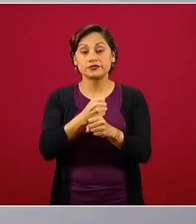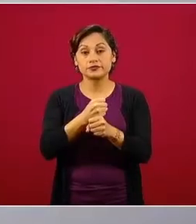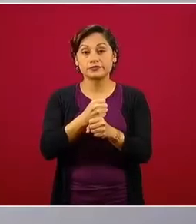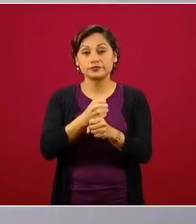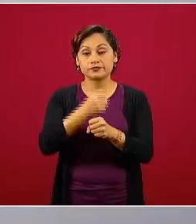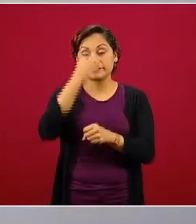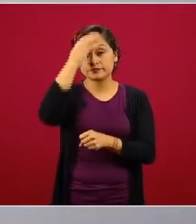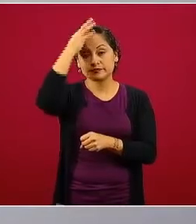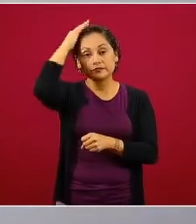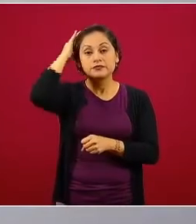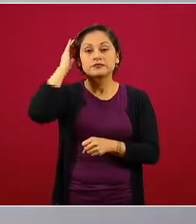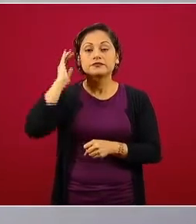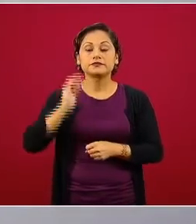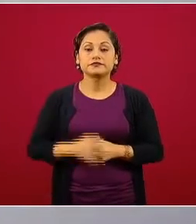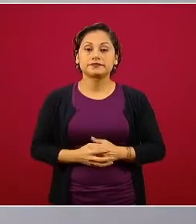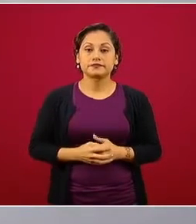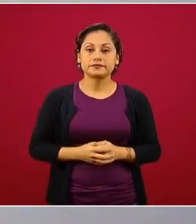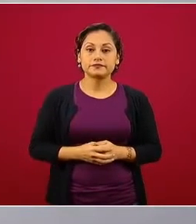además,